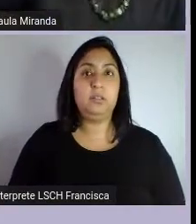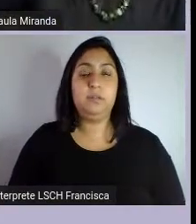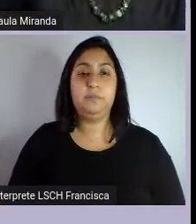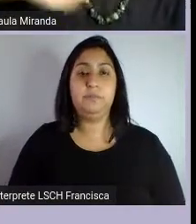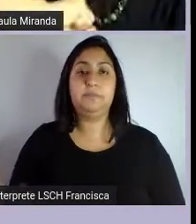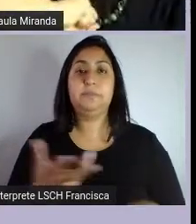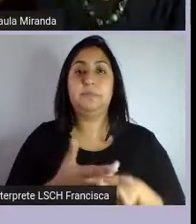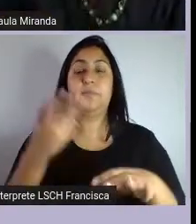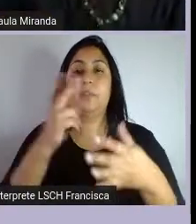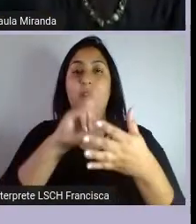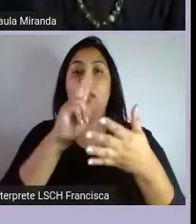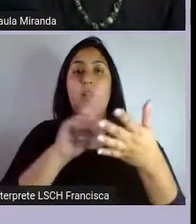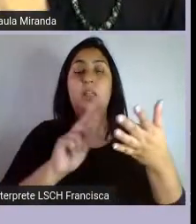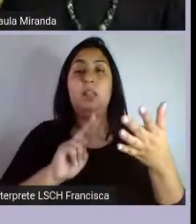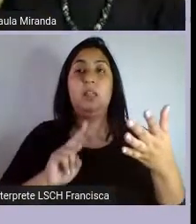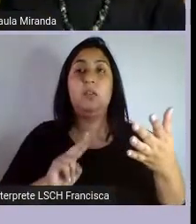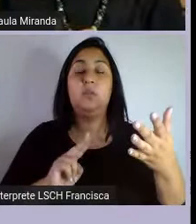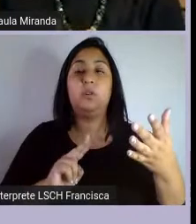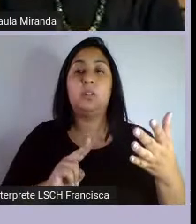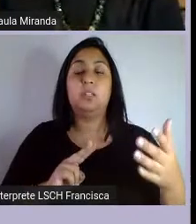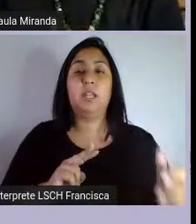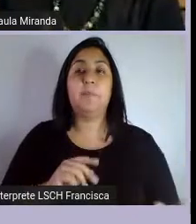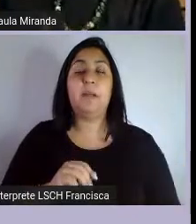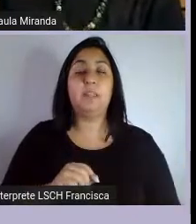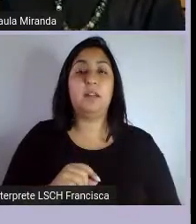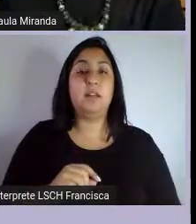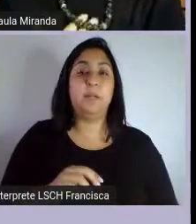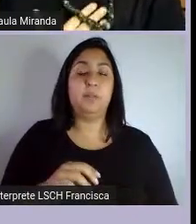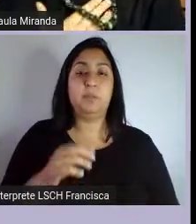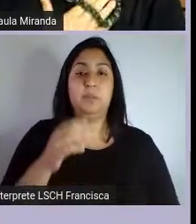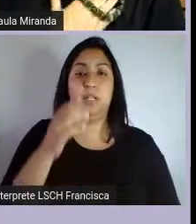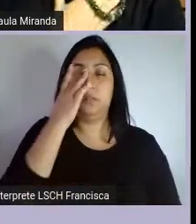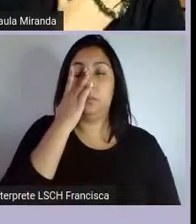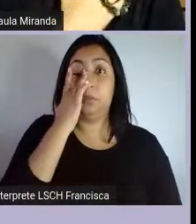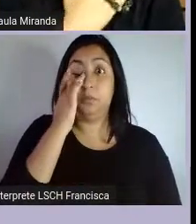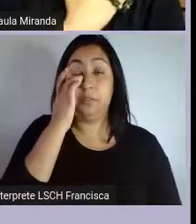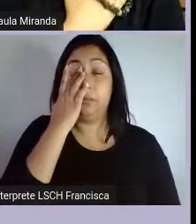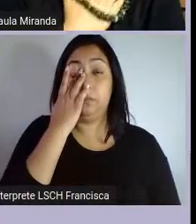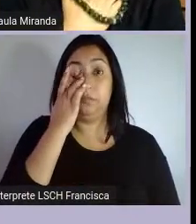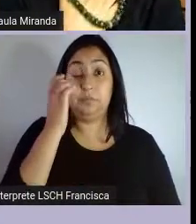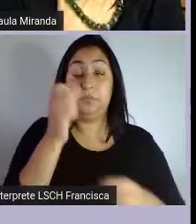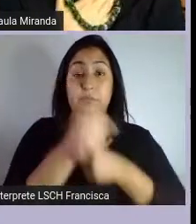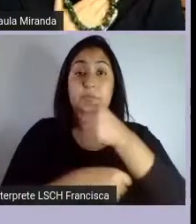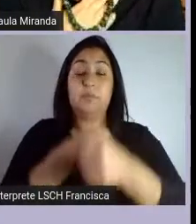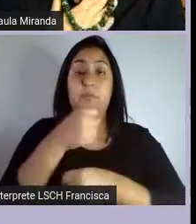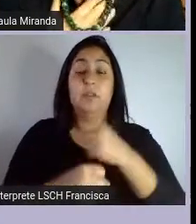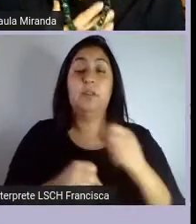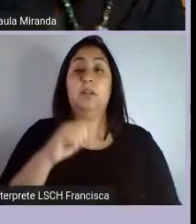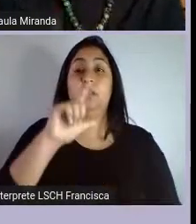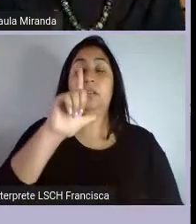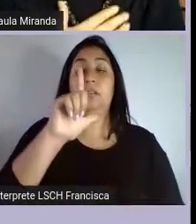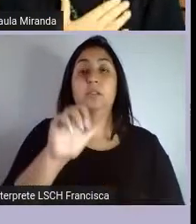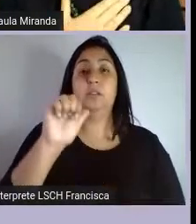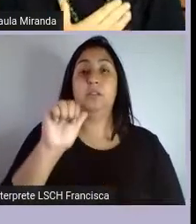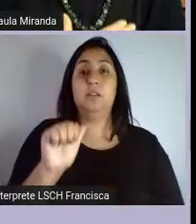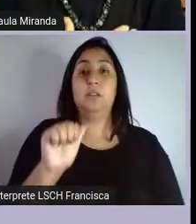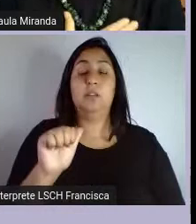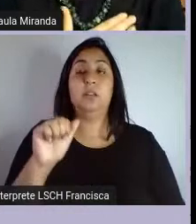ya durante los siguientes 10 años de su creación hasta el año 66, que compone sus últimas